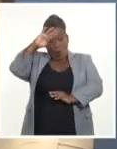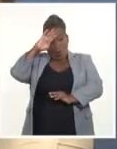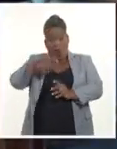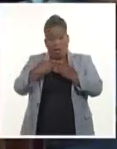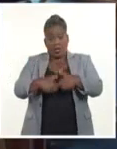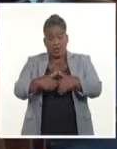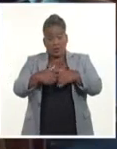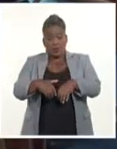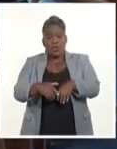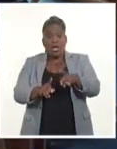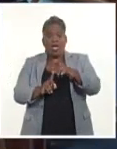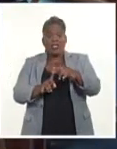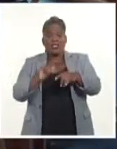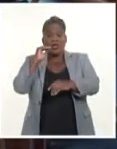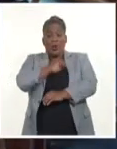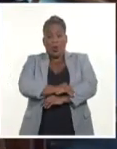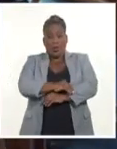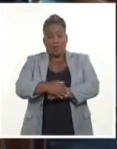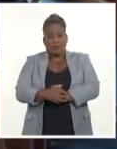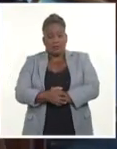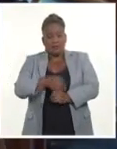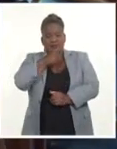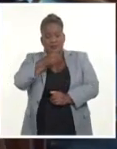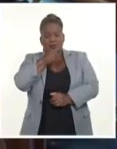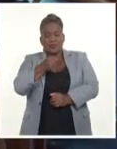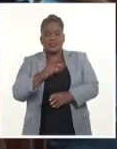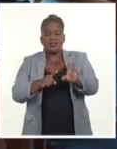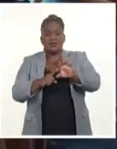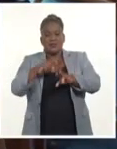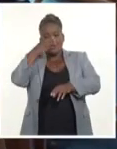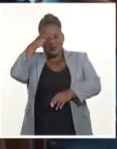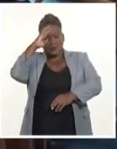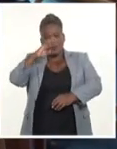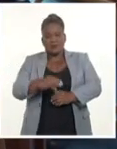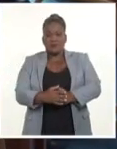alta tecnología. Talía González, Sistema Informativo de la Televisión Cubana.